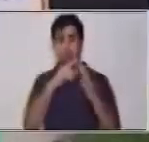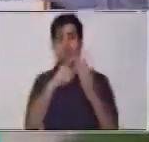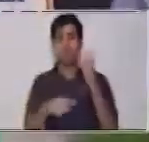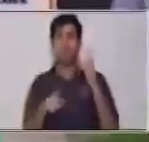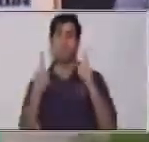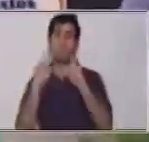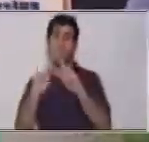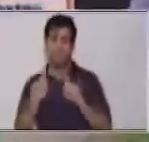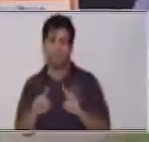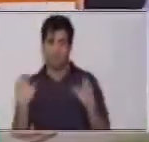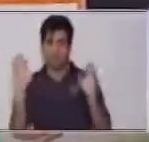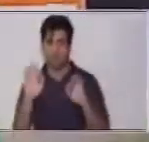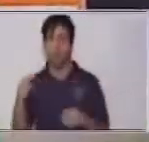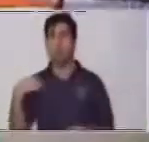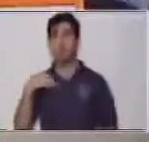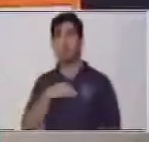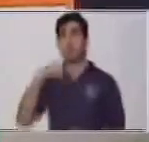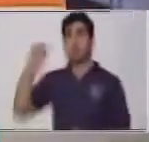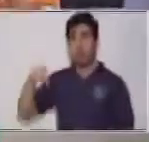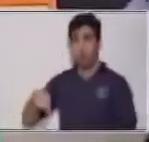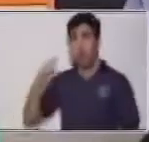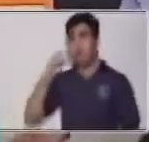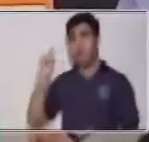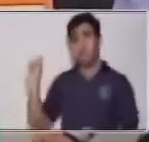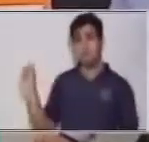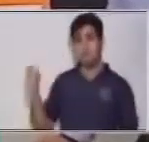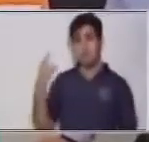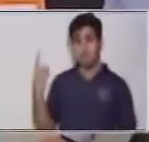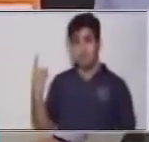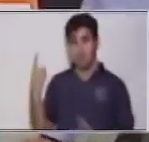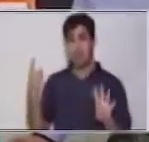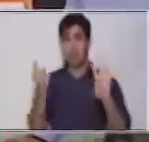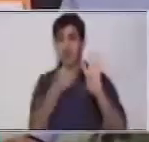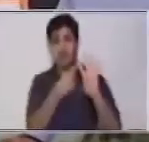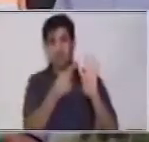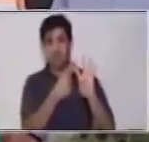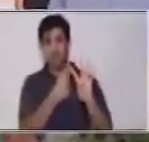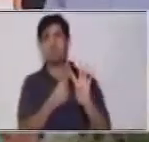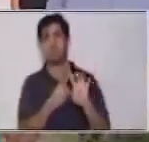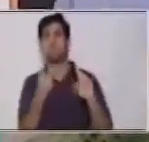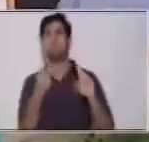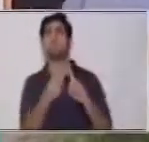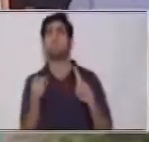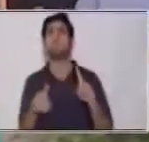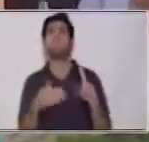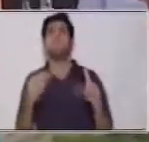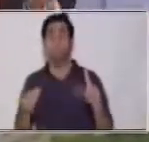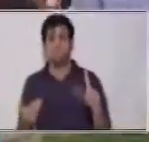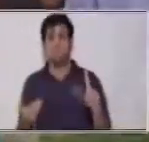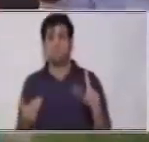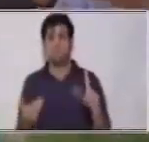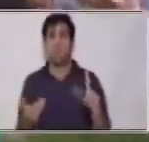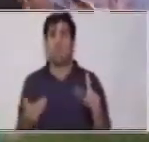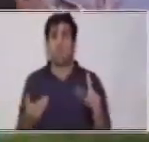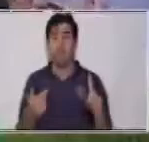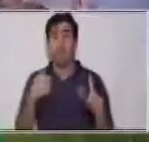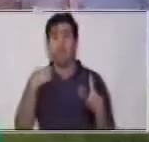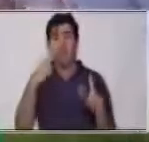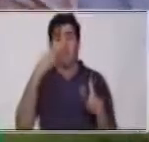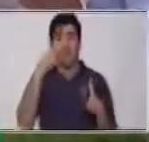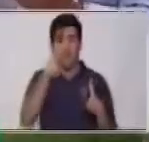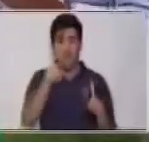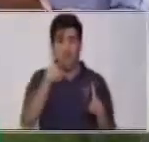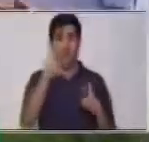desarrollar los textos descriptivos. Este tipo de textos tiene como característica principal identificar